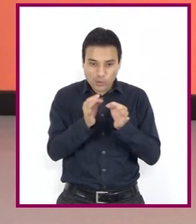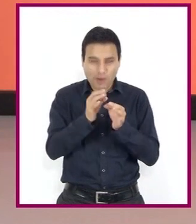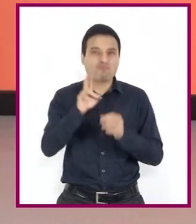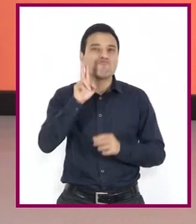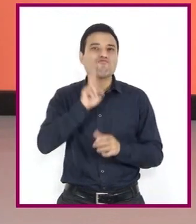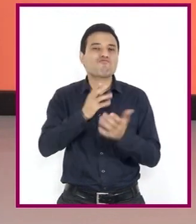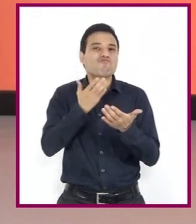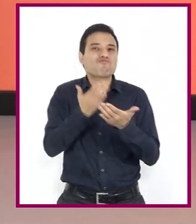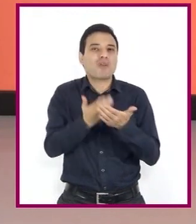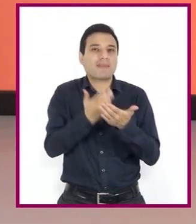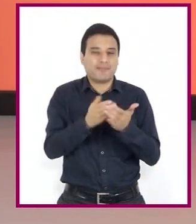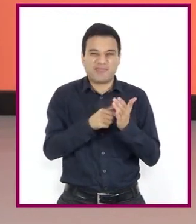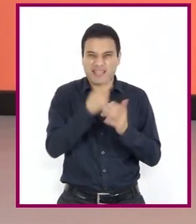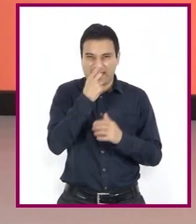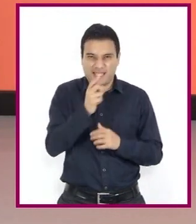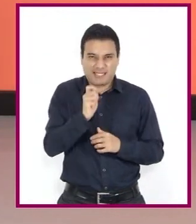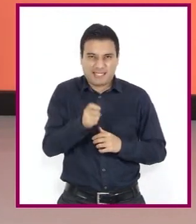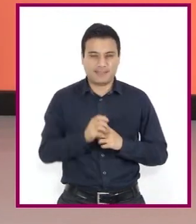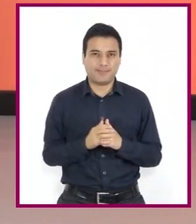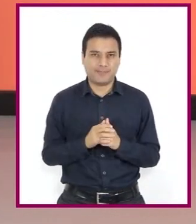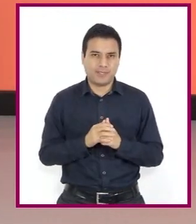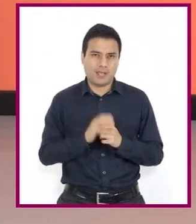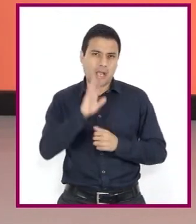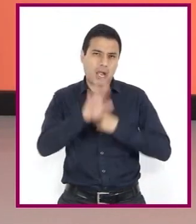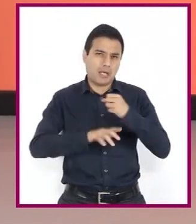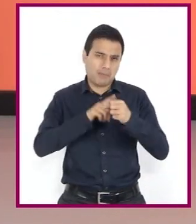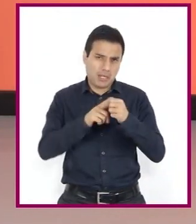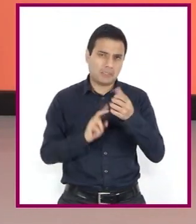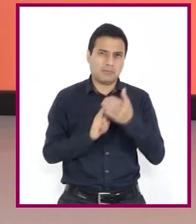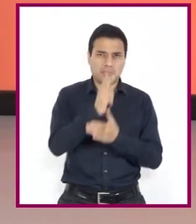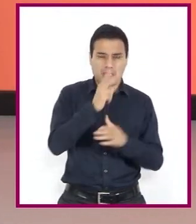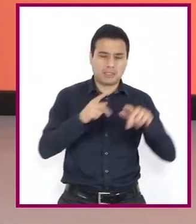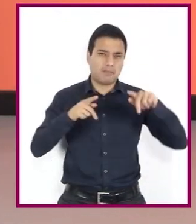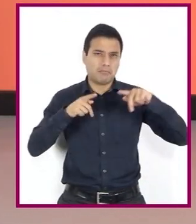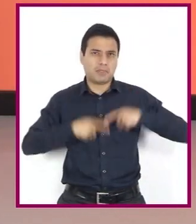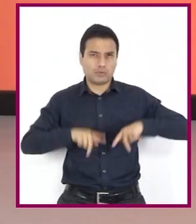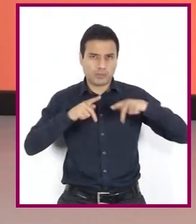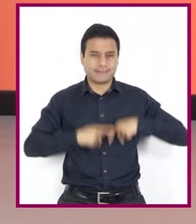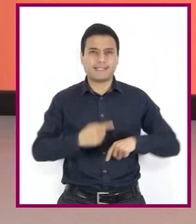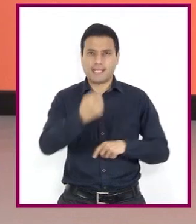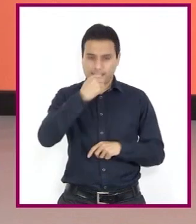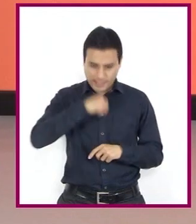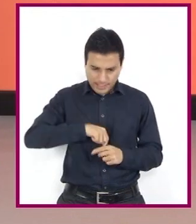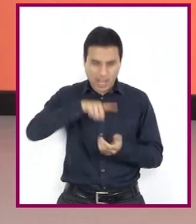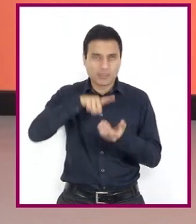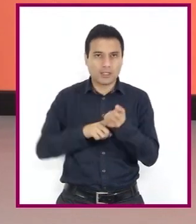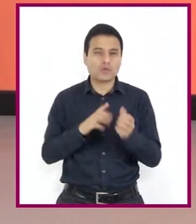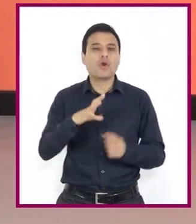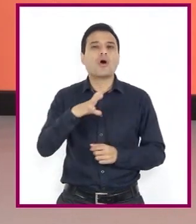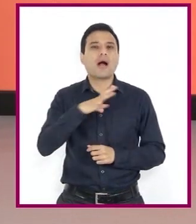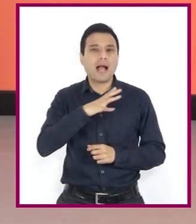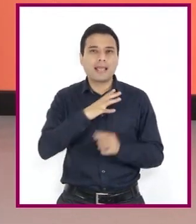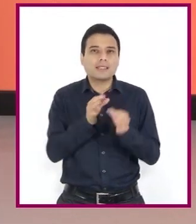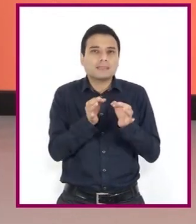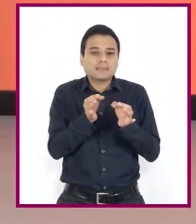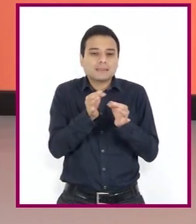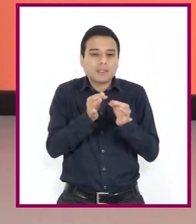sus postulados menciona que todos los seres vivos están conformados por células. Así es,